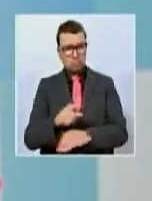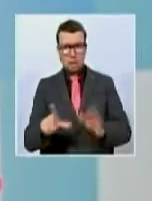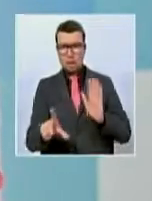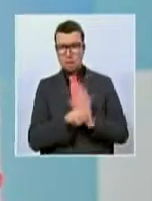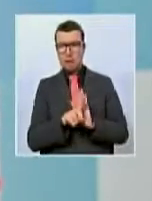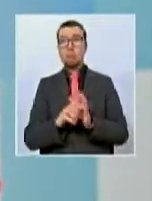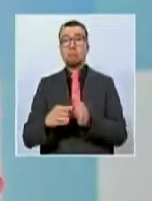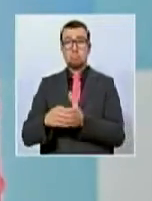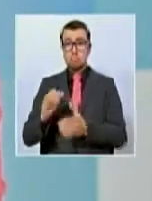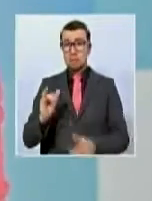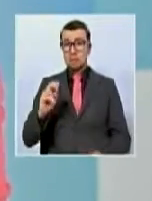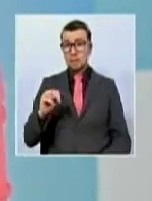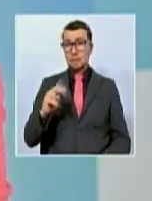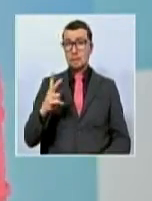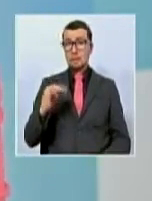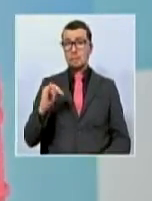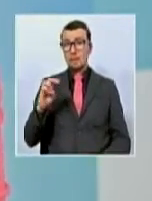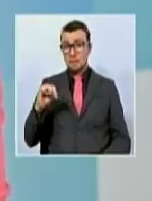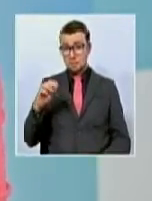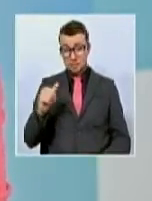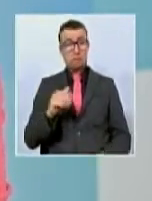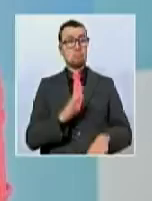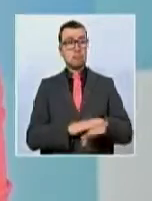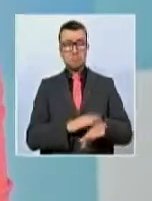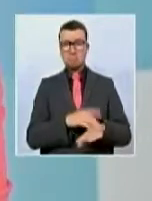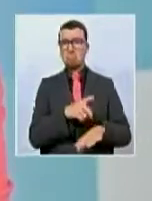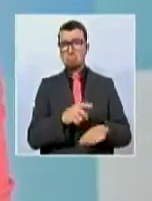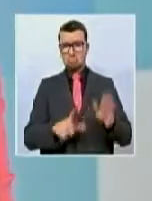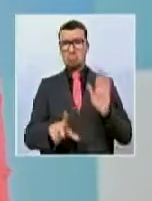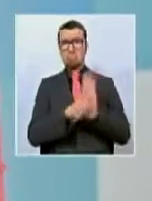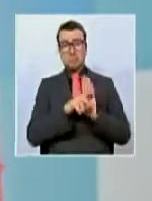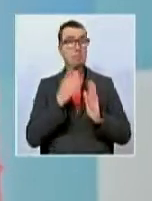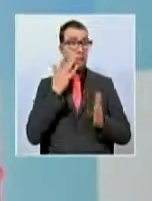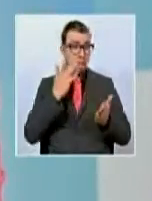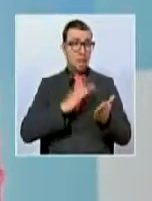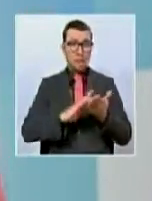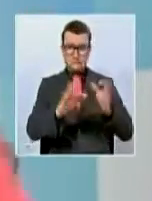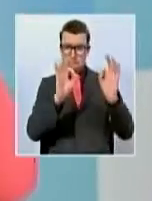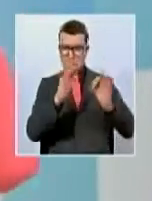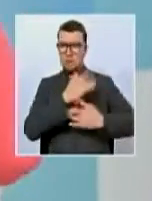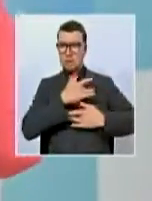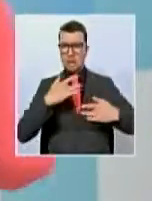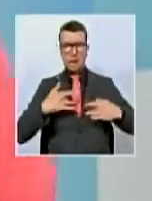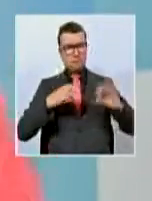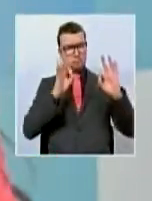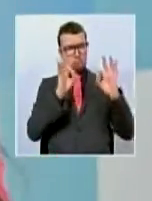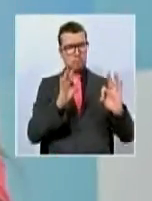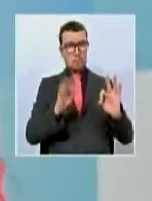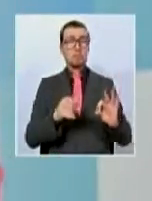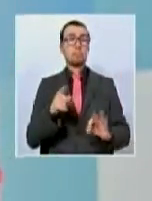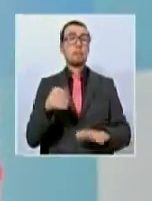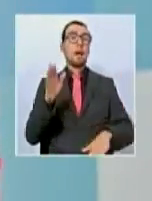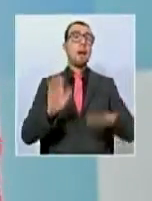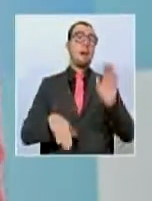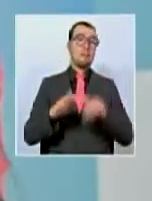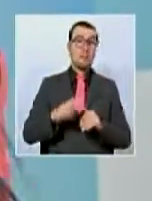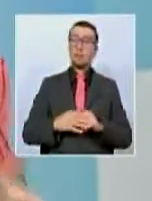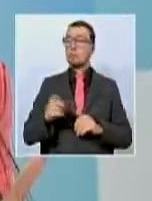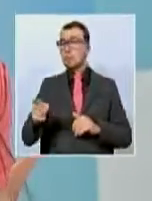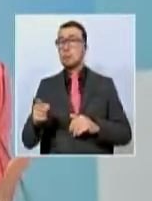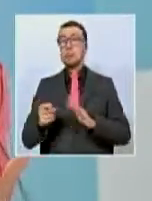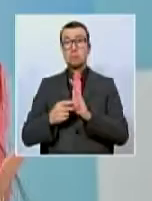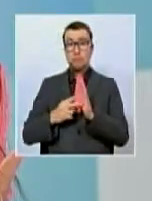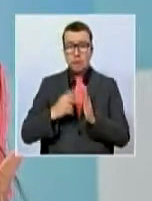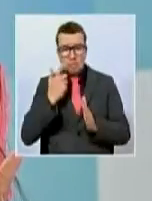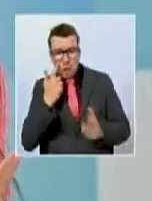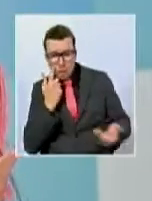sanitario del INVIMA que le dan una garantía a la salud pública y que en muchos casos son una forma